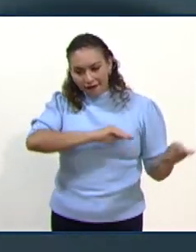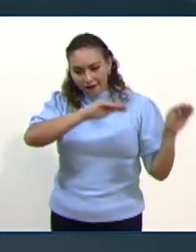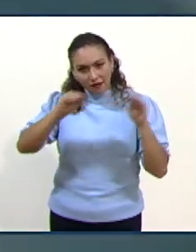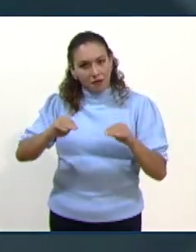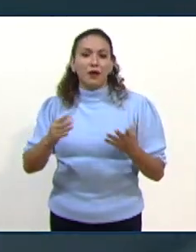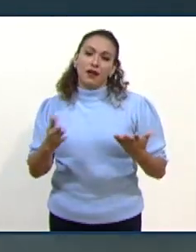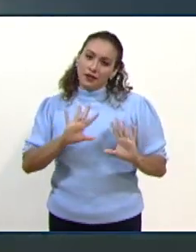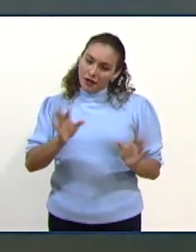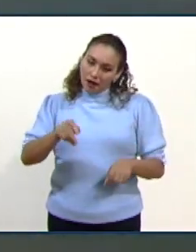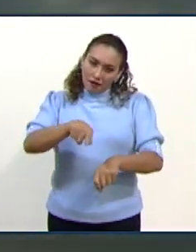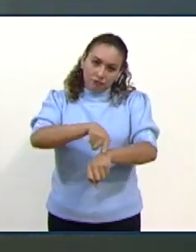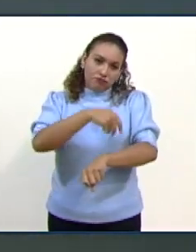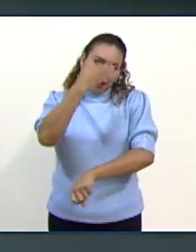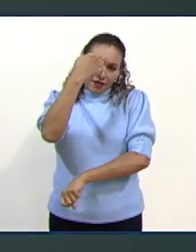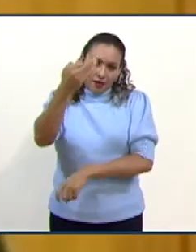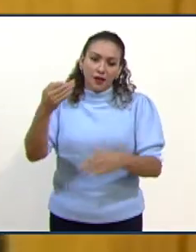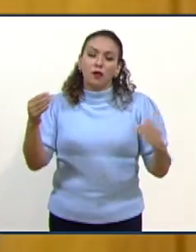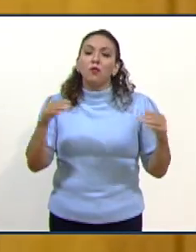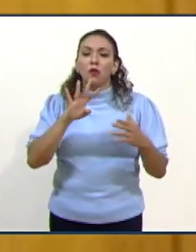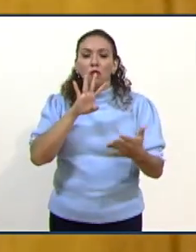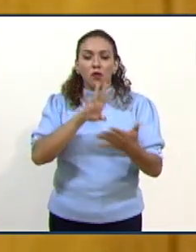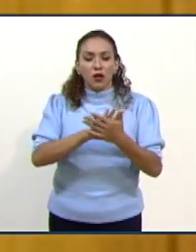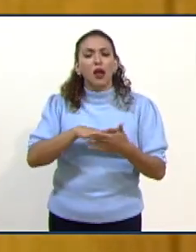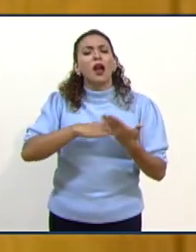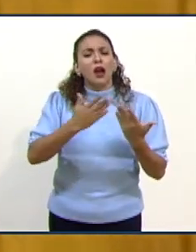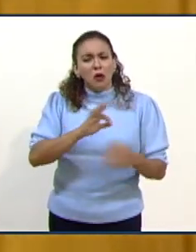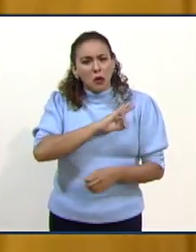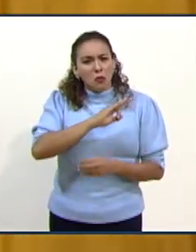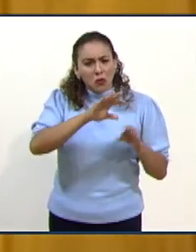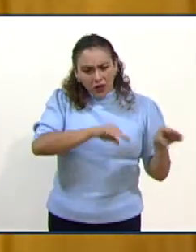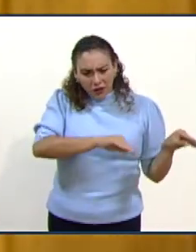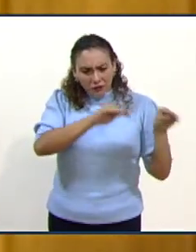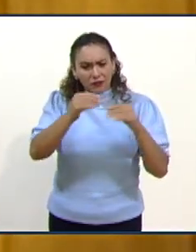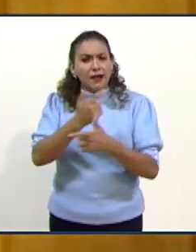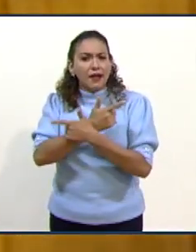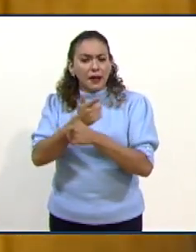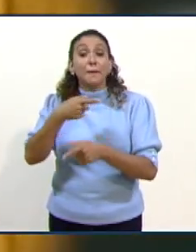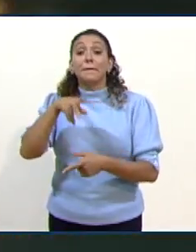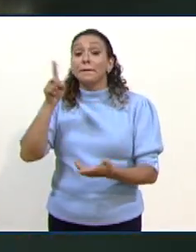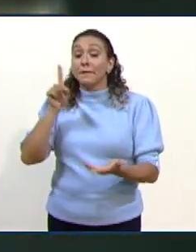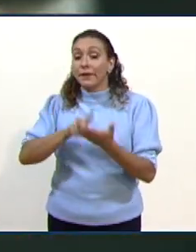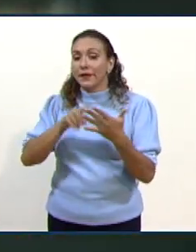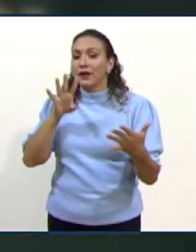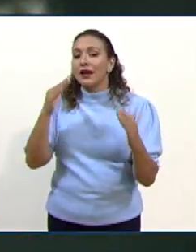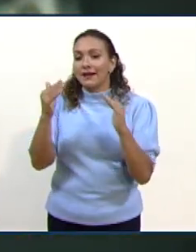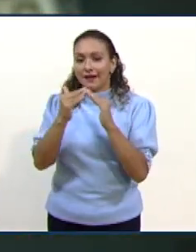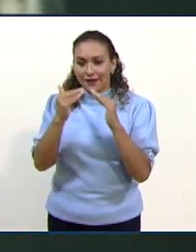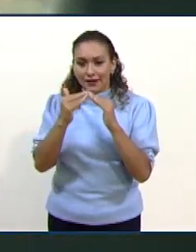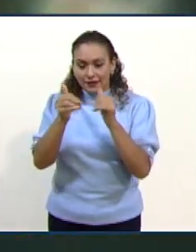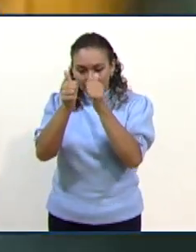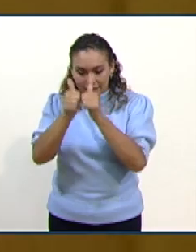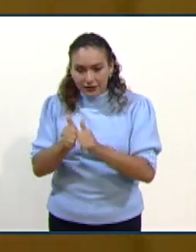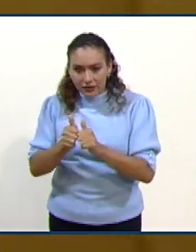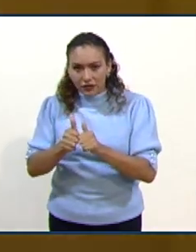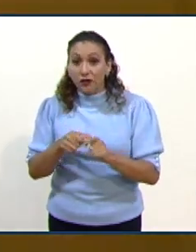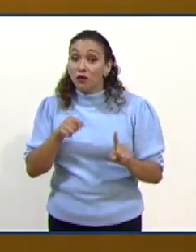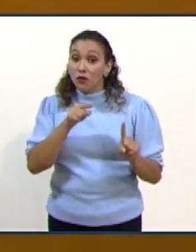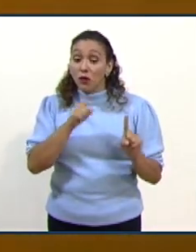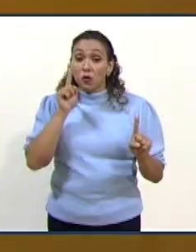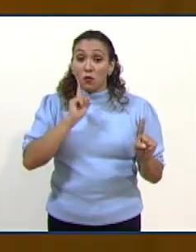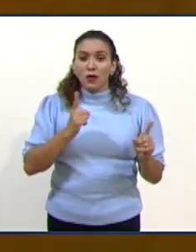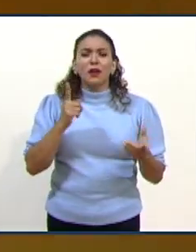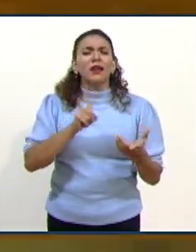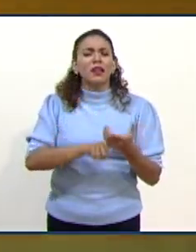este caso, Brenda Quevedo podrá seguir su proceso en libertad. Asimismo, se recordó que la afectada fue víctima de